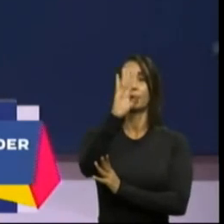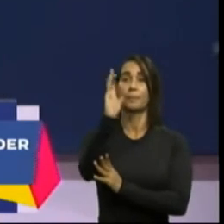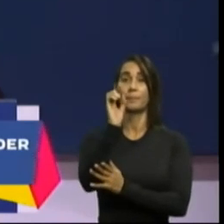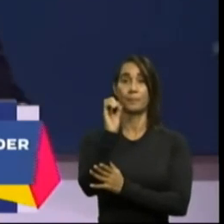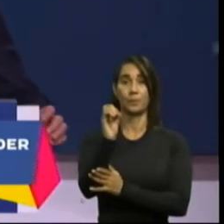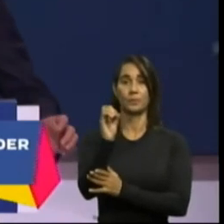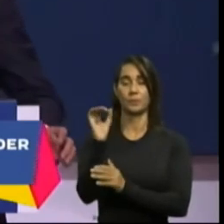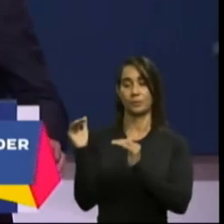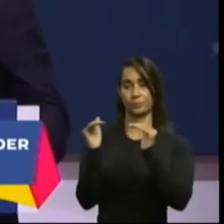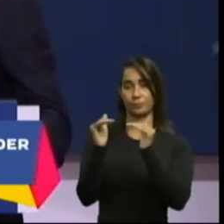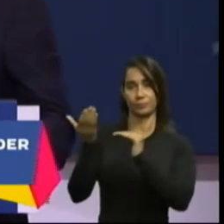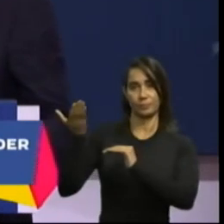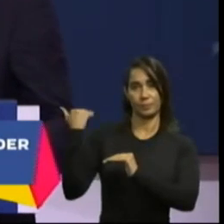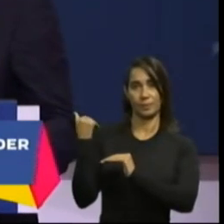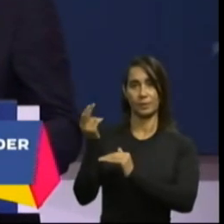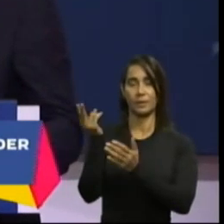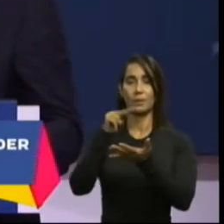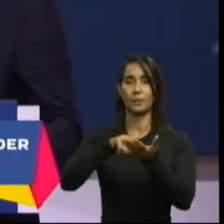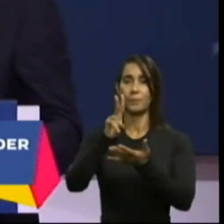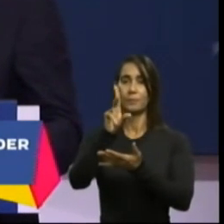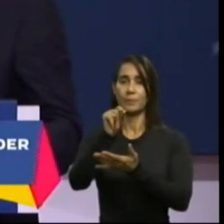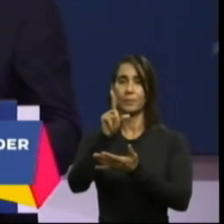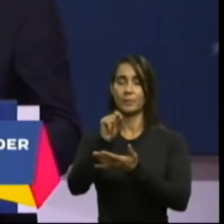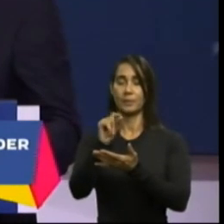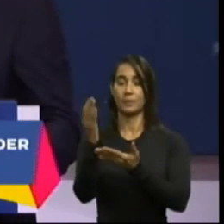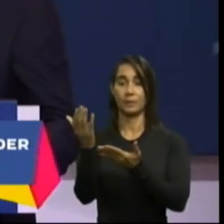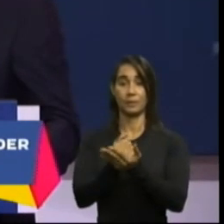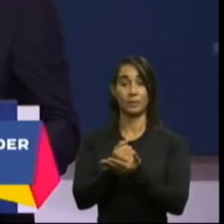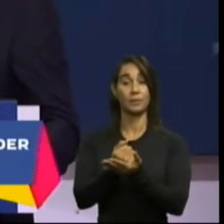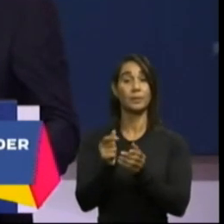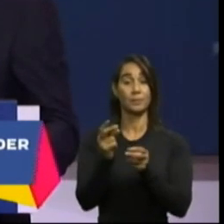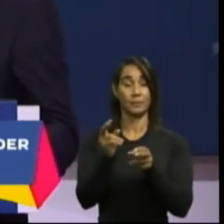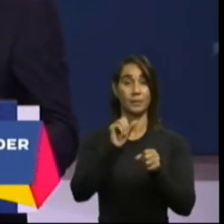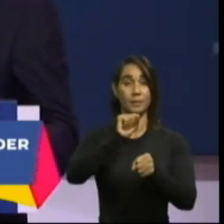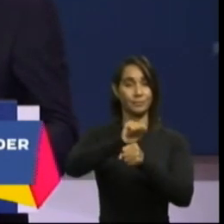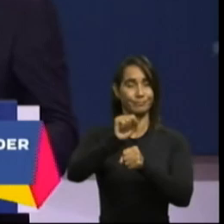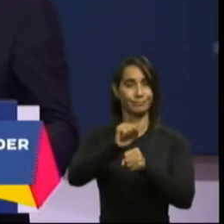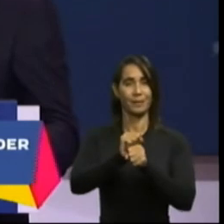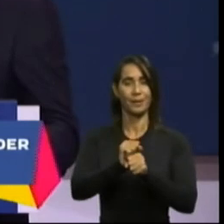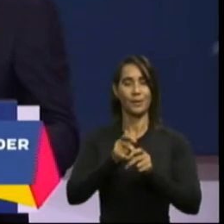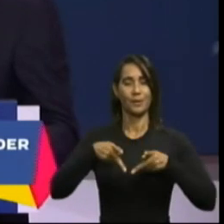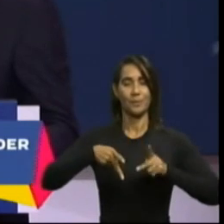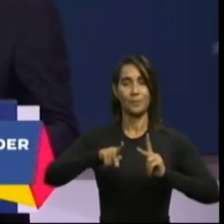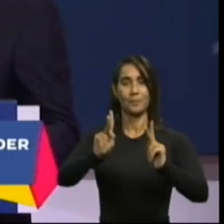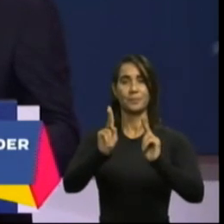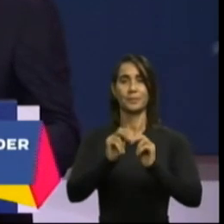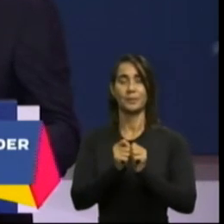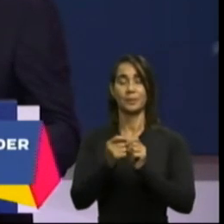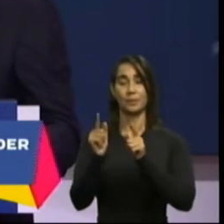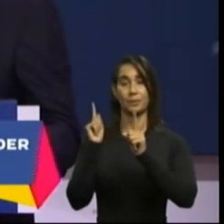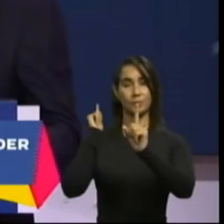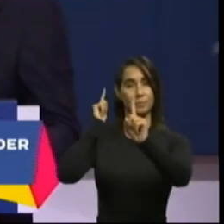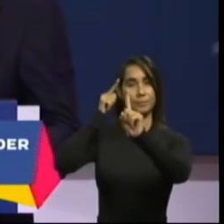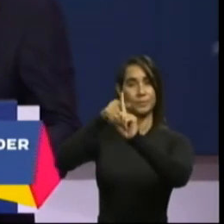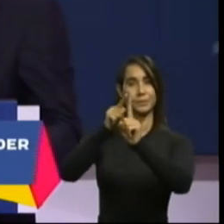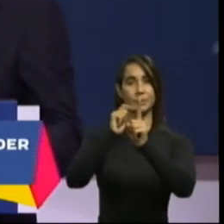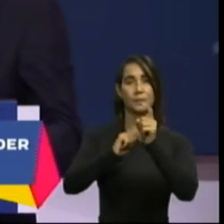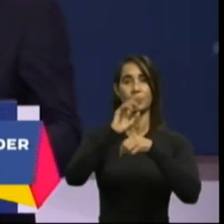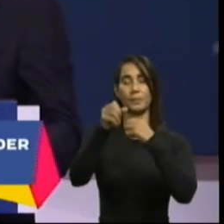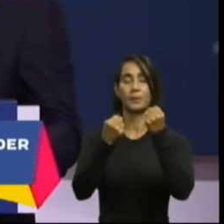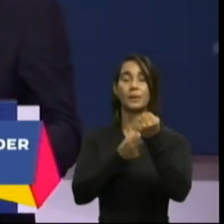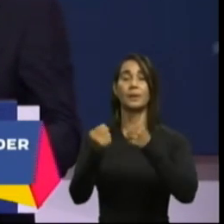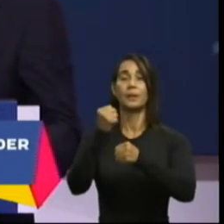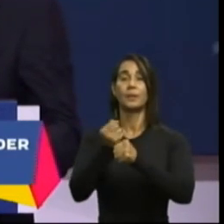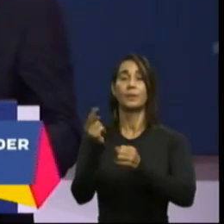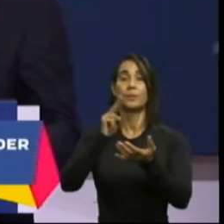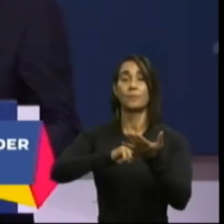12.3% con relación al 2020. La recuperación de los sectores productivos ha permitido perfilarnos para el 2022 como una